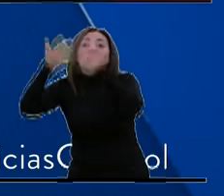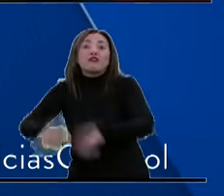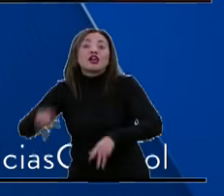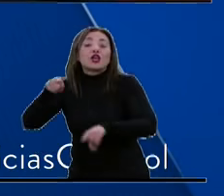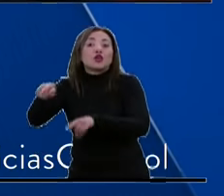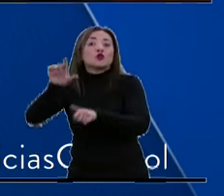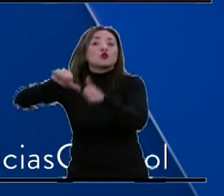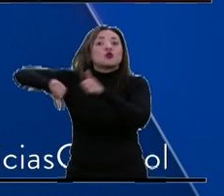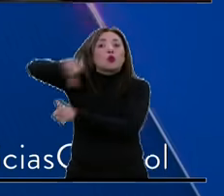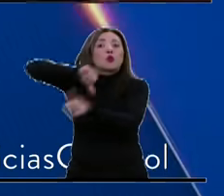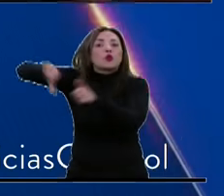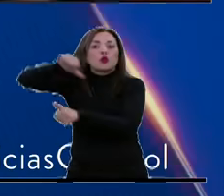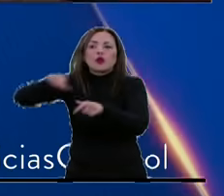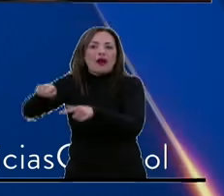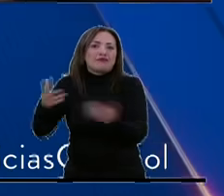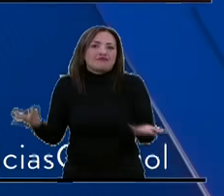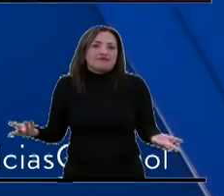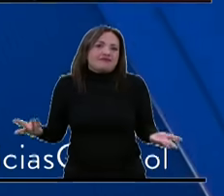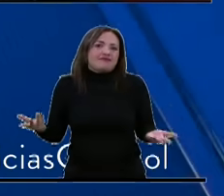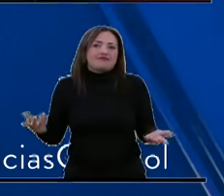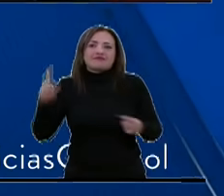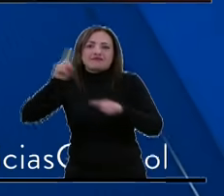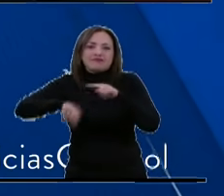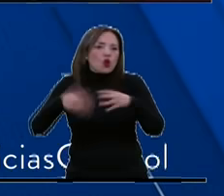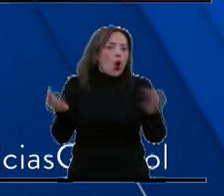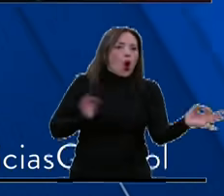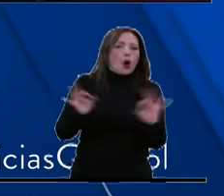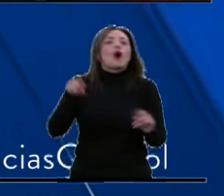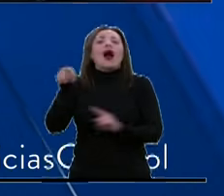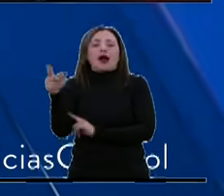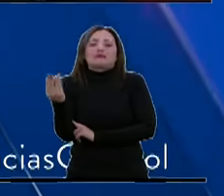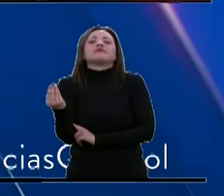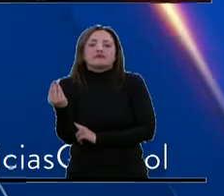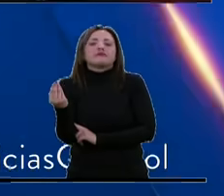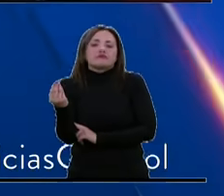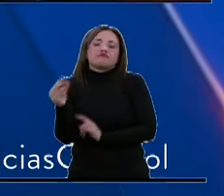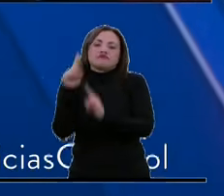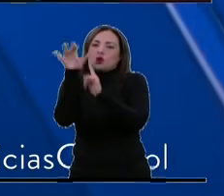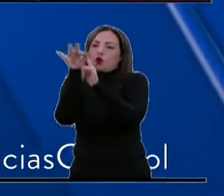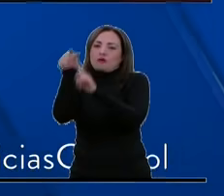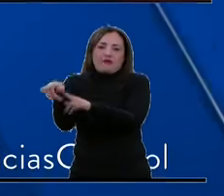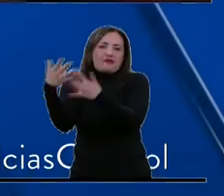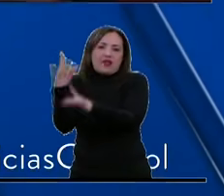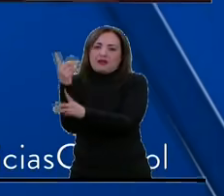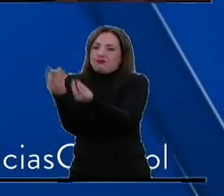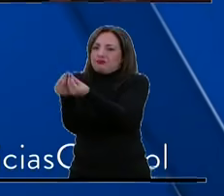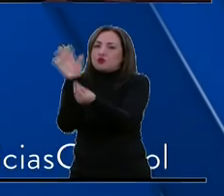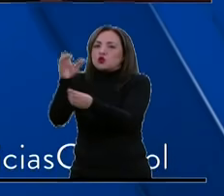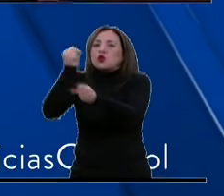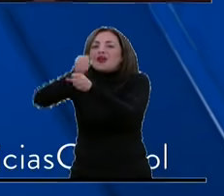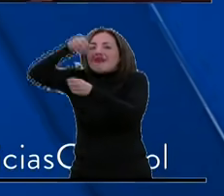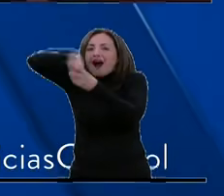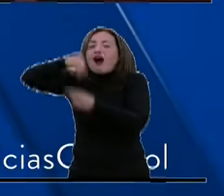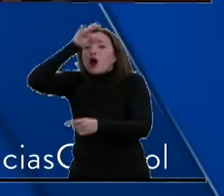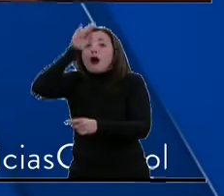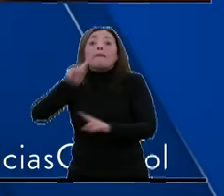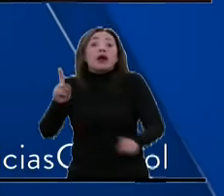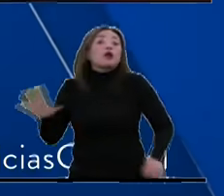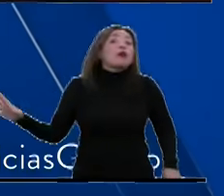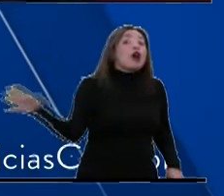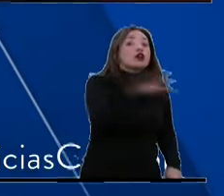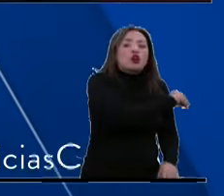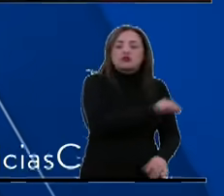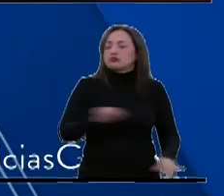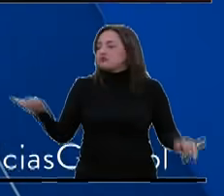pues generalmente no tienen la posibilidad de organizarse entonces a ellos se les ha exceptuado a la media de resto para absolutamente todos en bogotá rige el